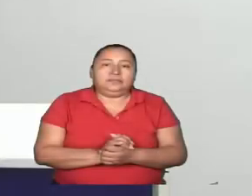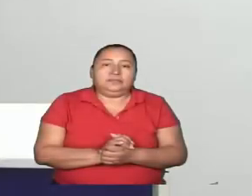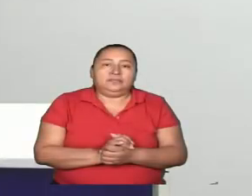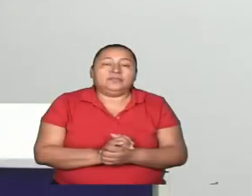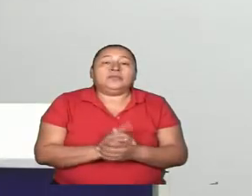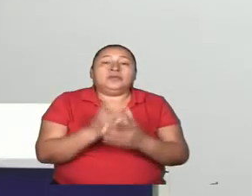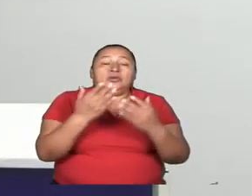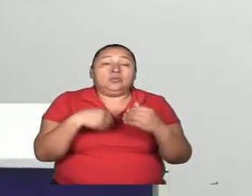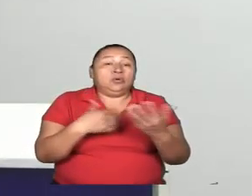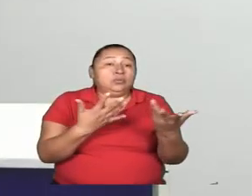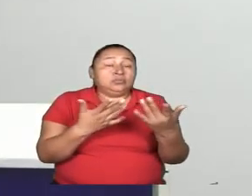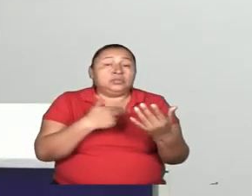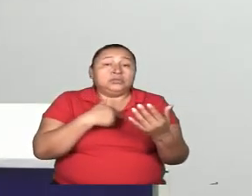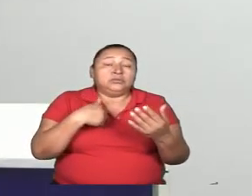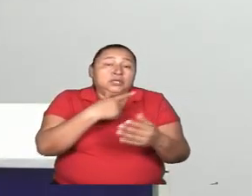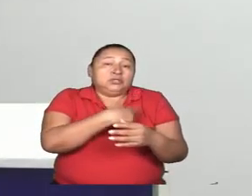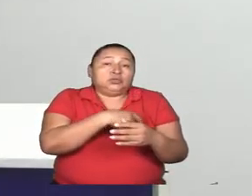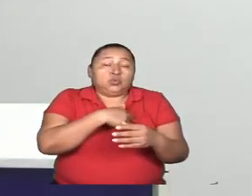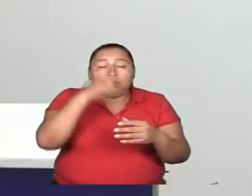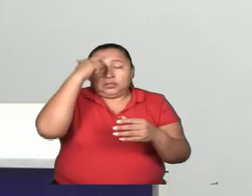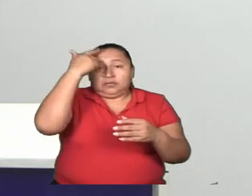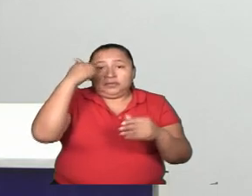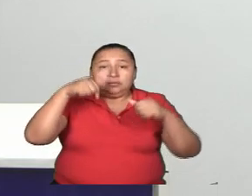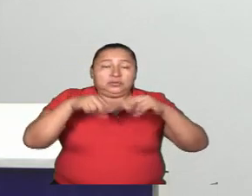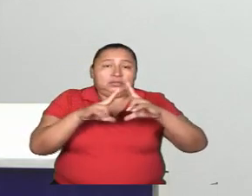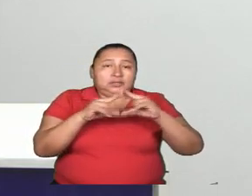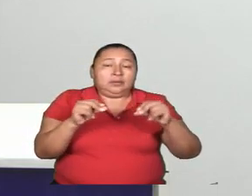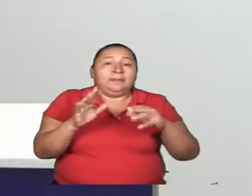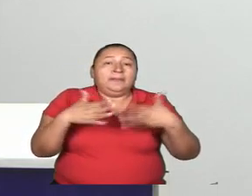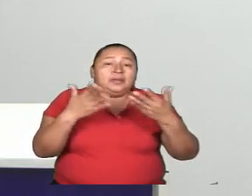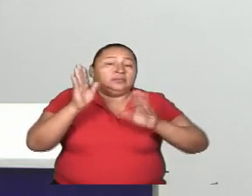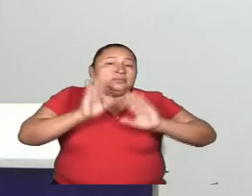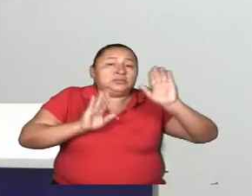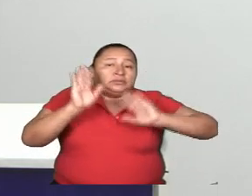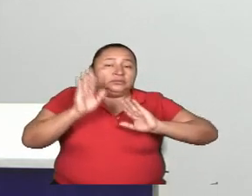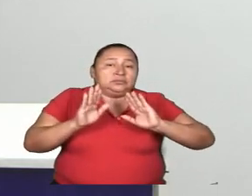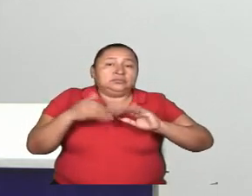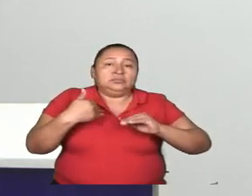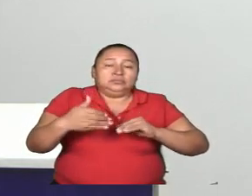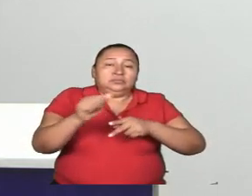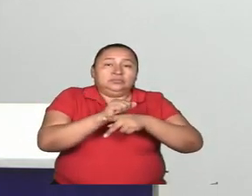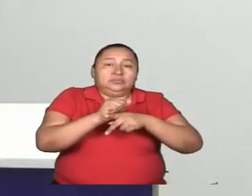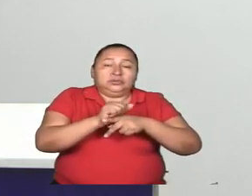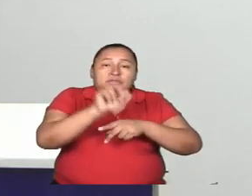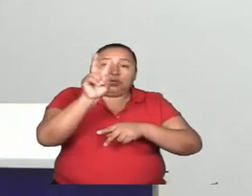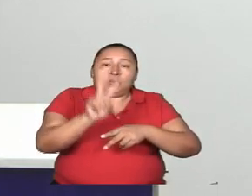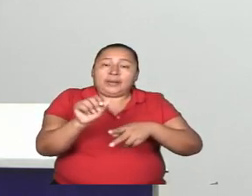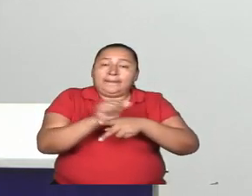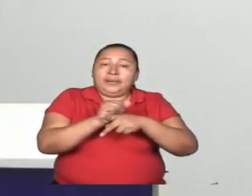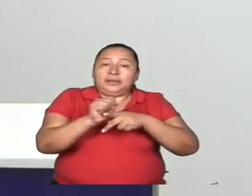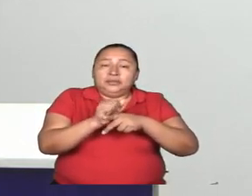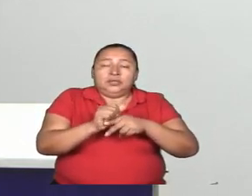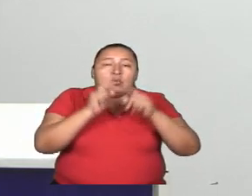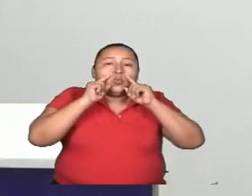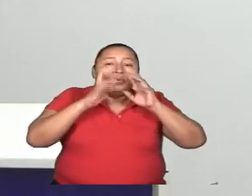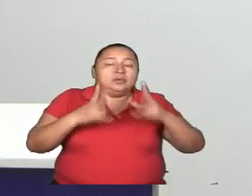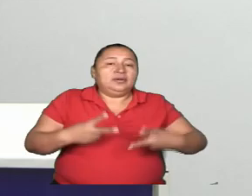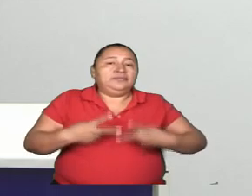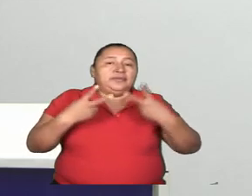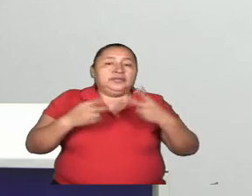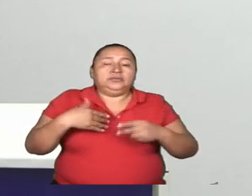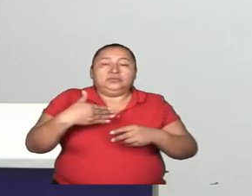¿Y cómo se preparan las escuelas públicas de nuestro país para participar en el segundo ejercicio de protección de la vida